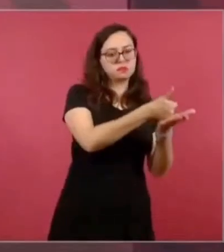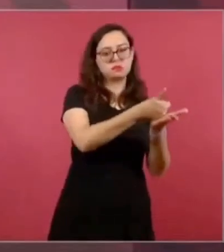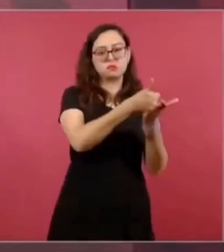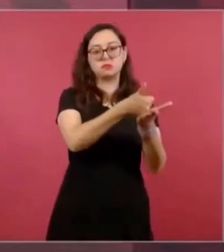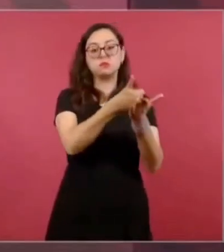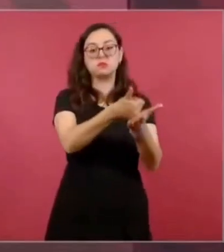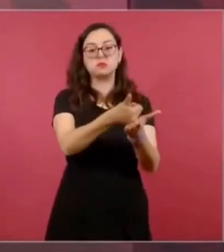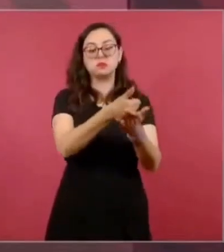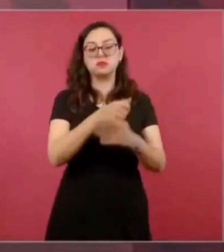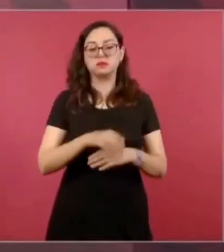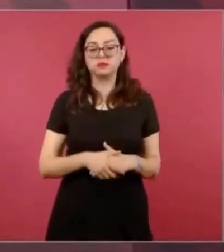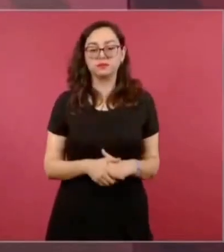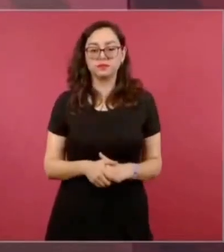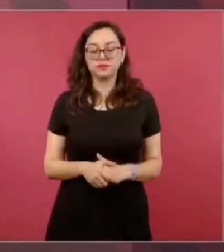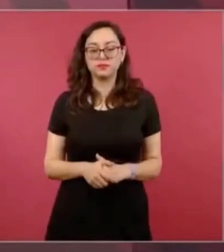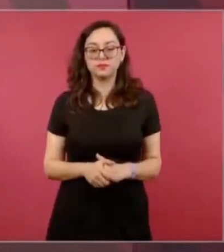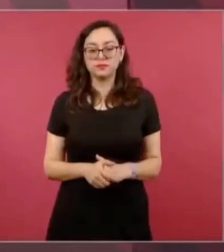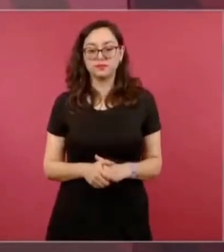el